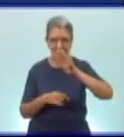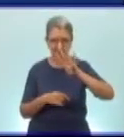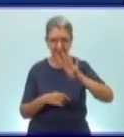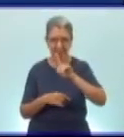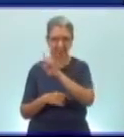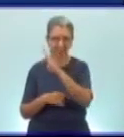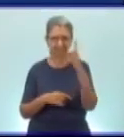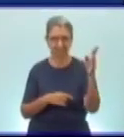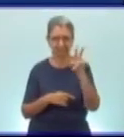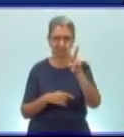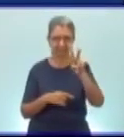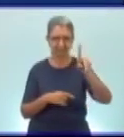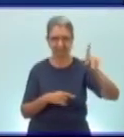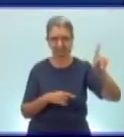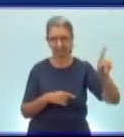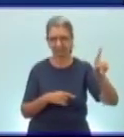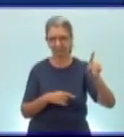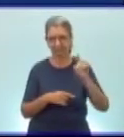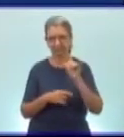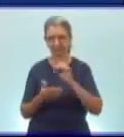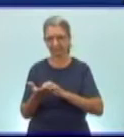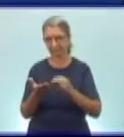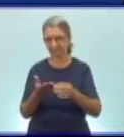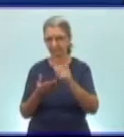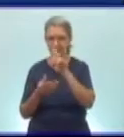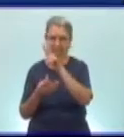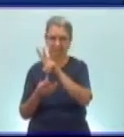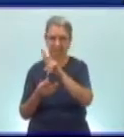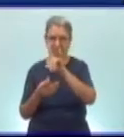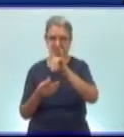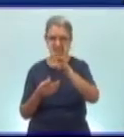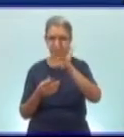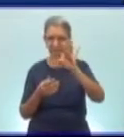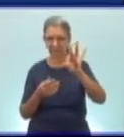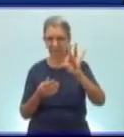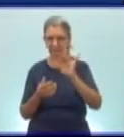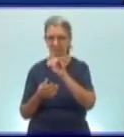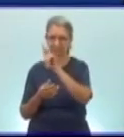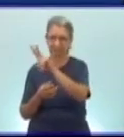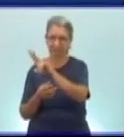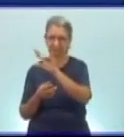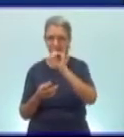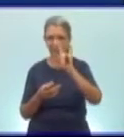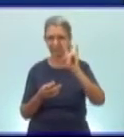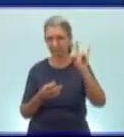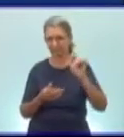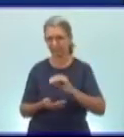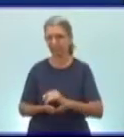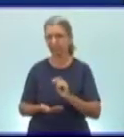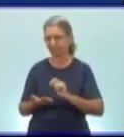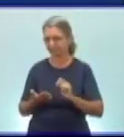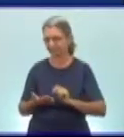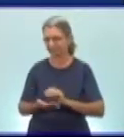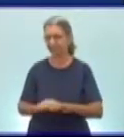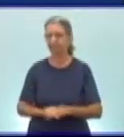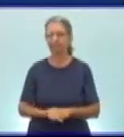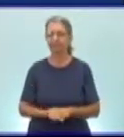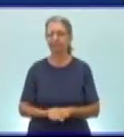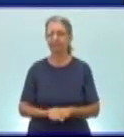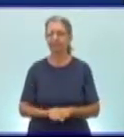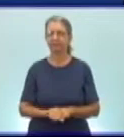21, páginas 298 y 299. Les doy un instante para que tomen nota.